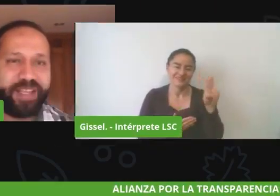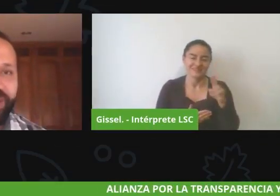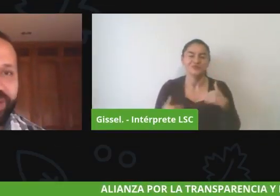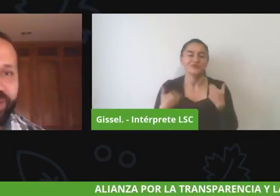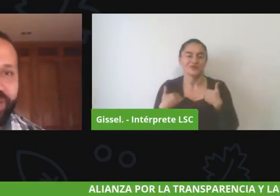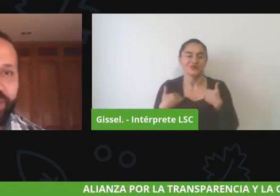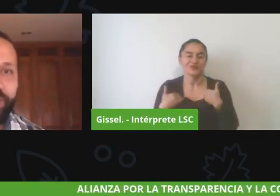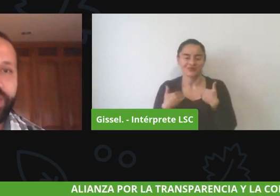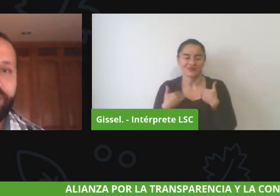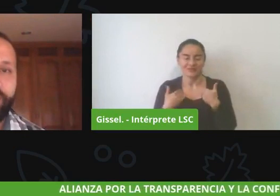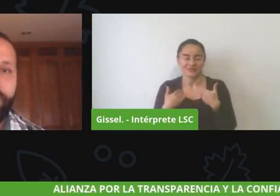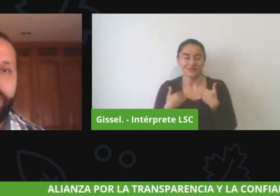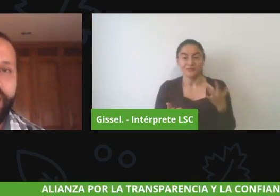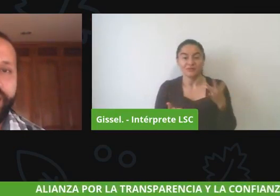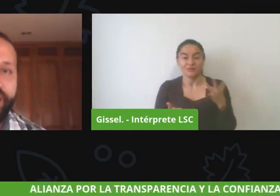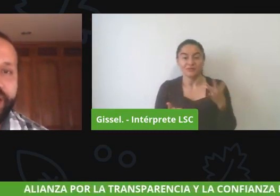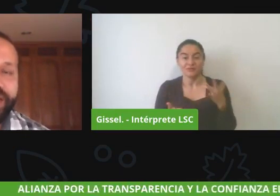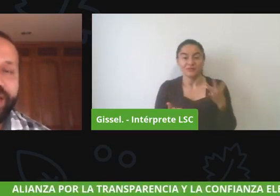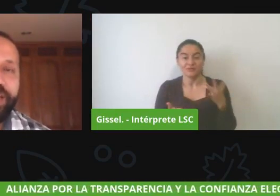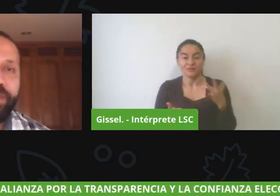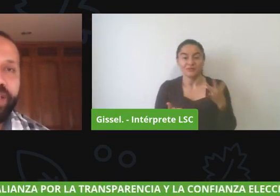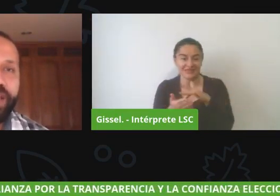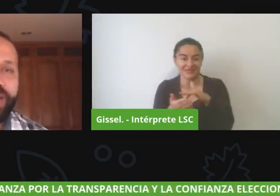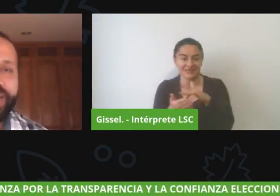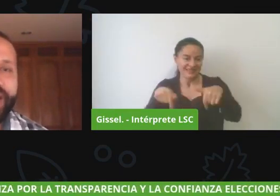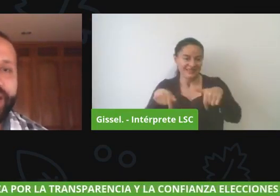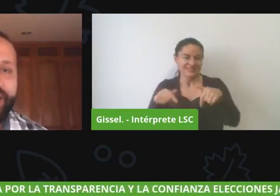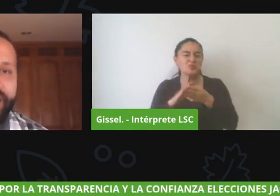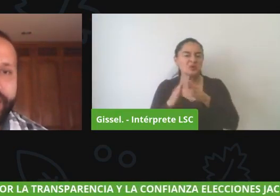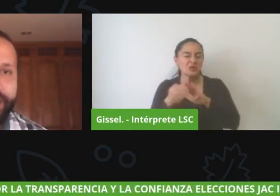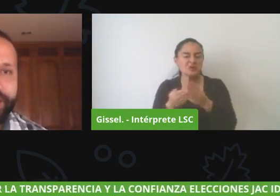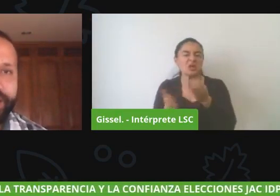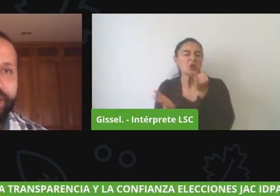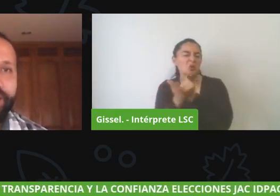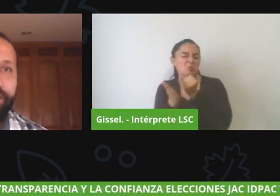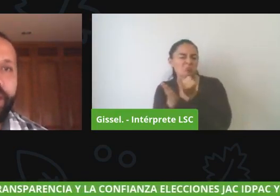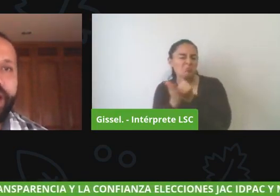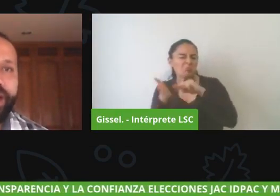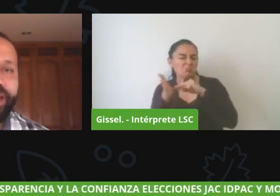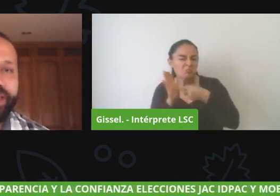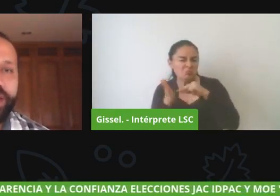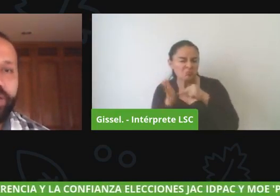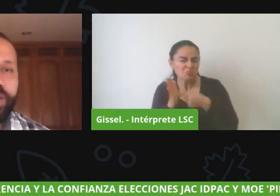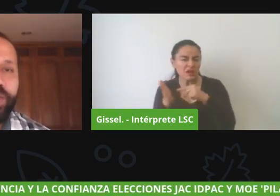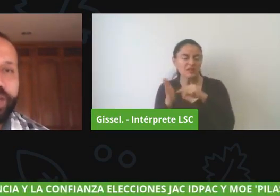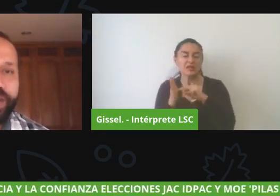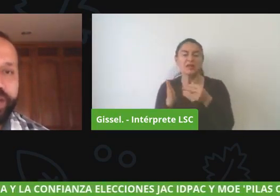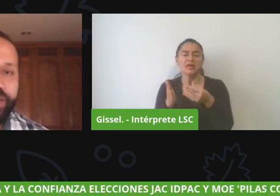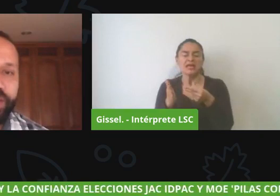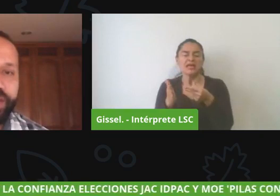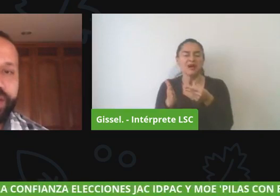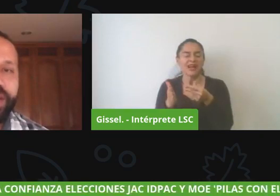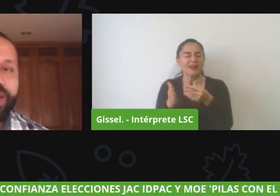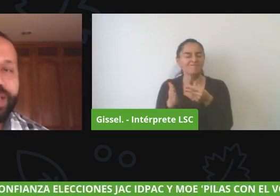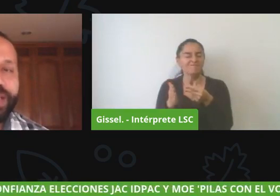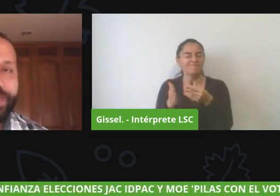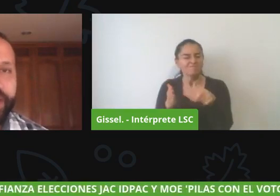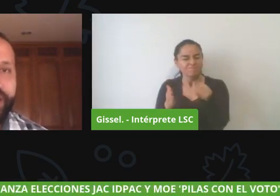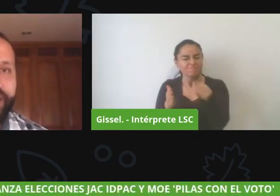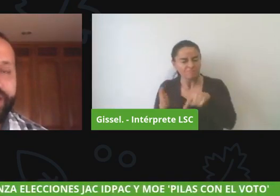comunidad de lo que son las juntas de acción comunal y tratar de brindar unas garantías para el desarrollo de unas elecciones